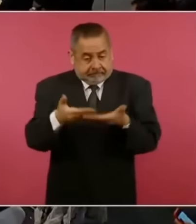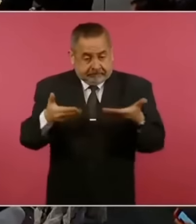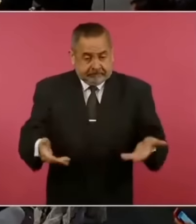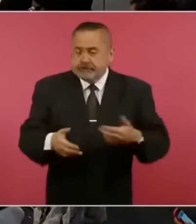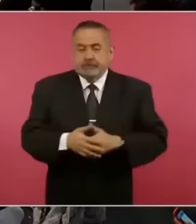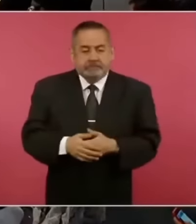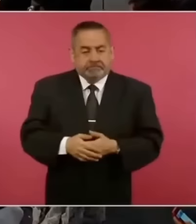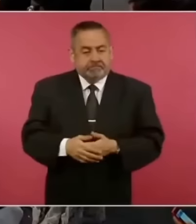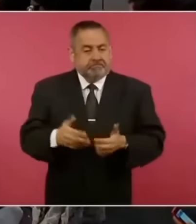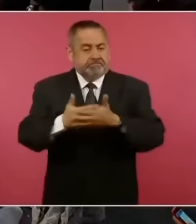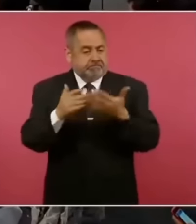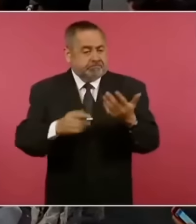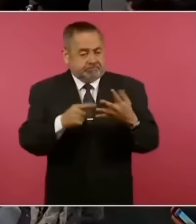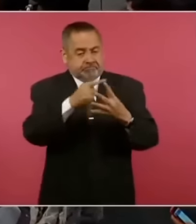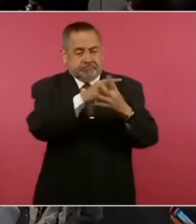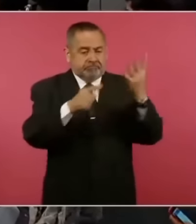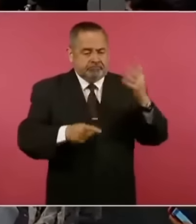no